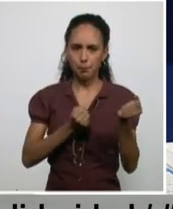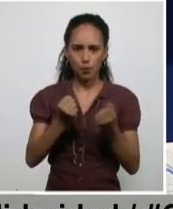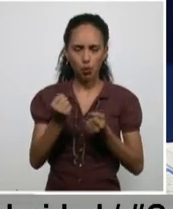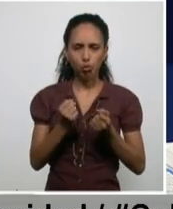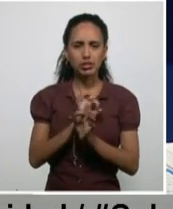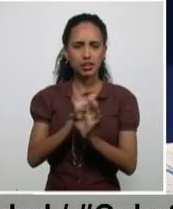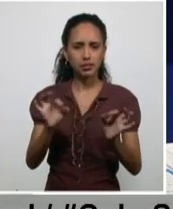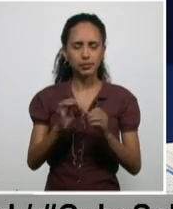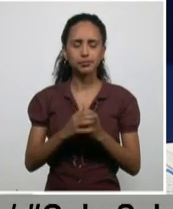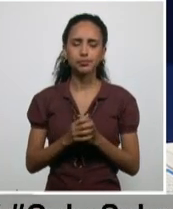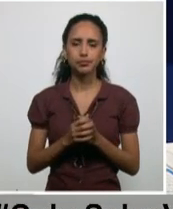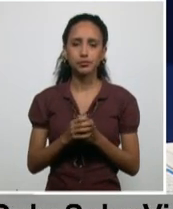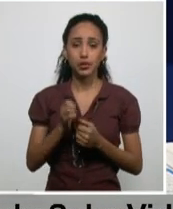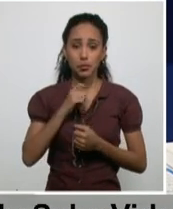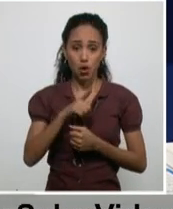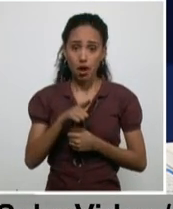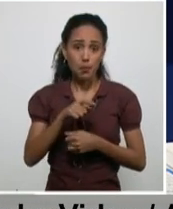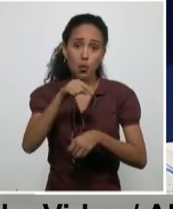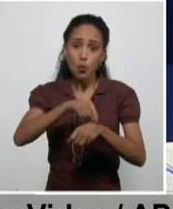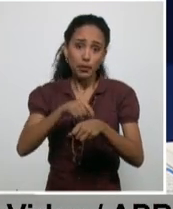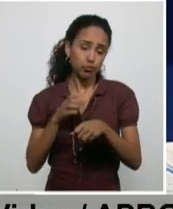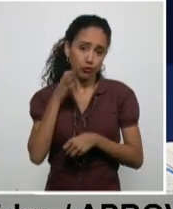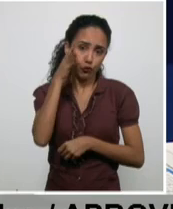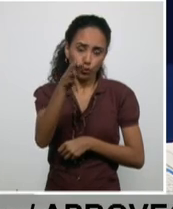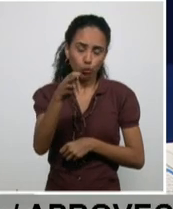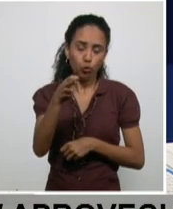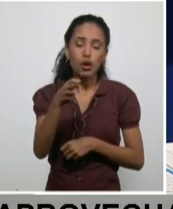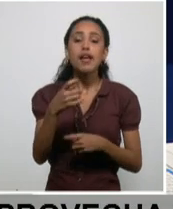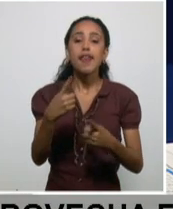ser necesario en un momento determinado, pues